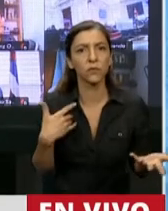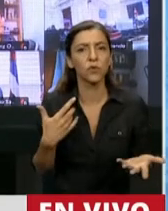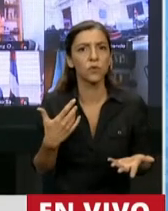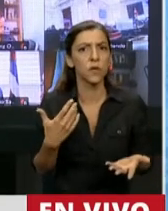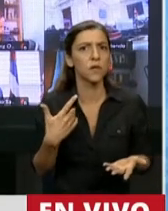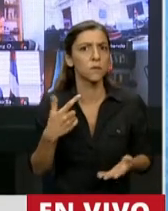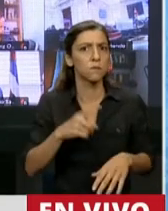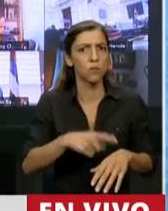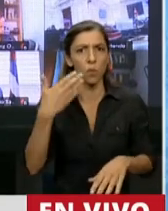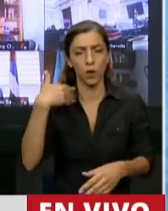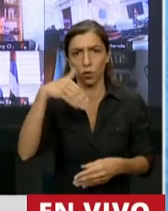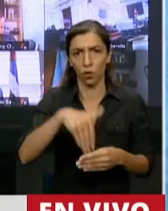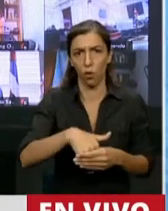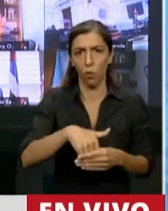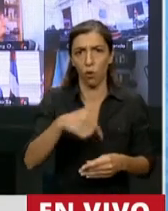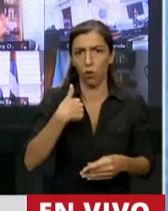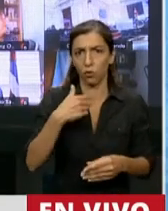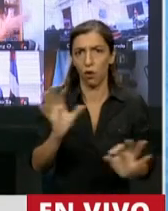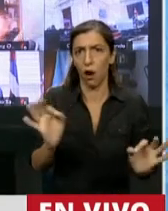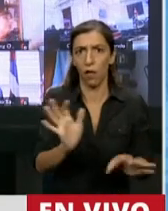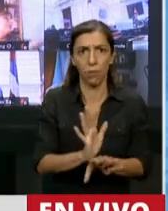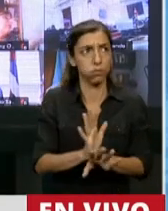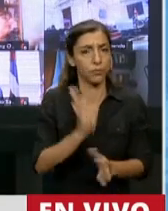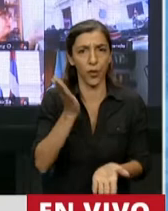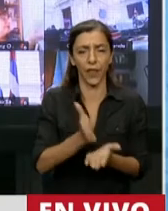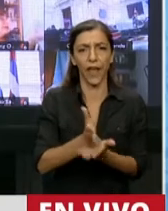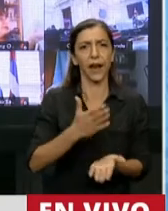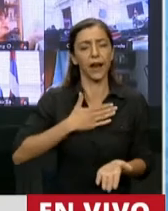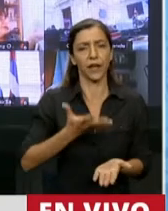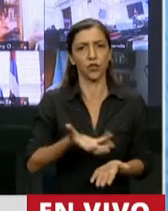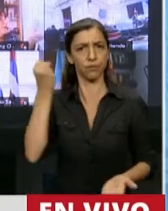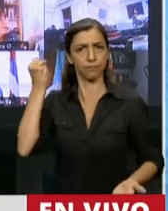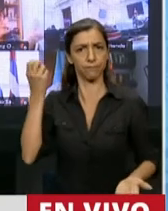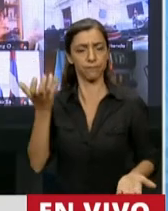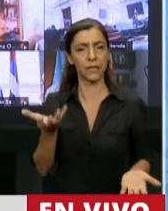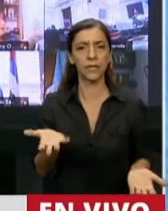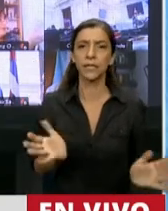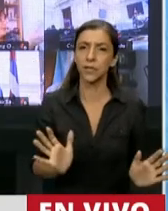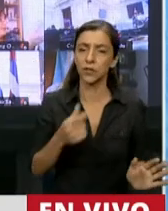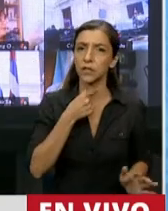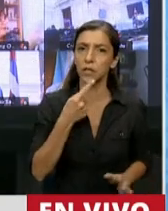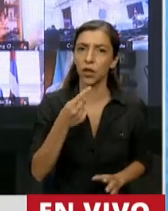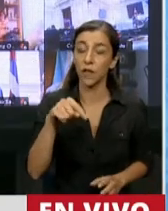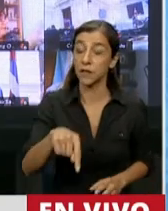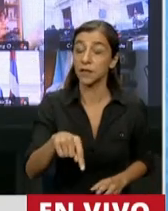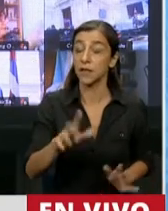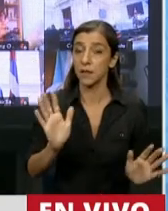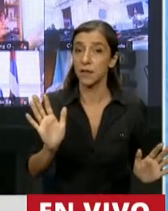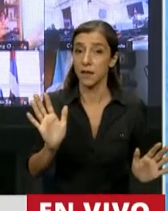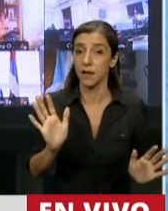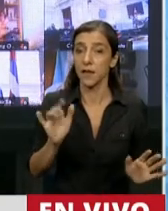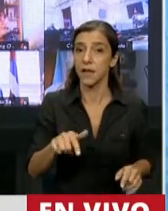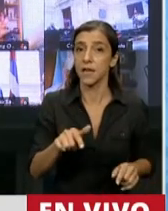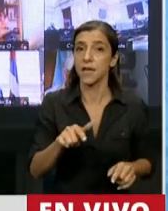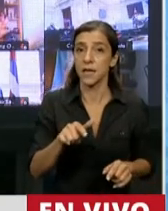impidió el derecho de votar en esa votación. Quiero decirle, Presidenta, que este derecho se